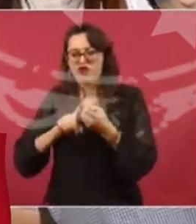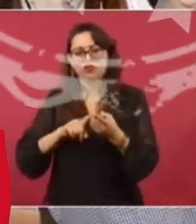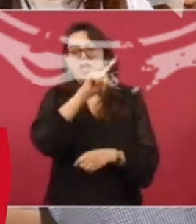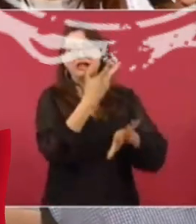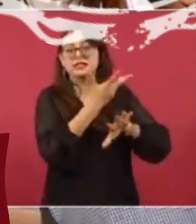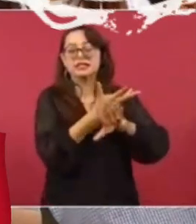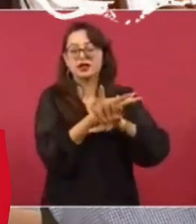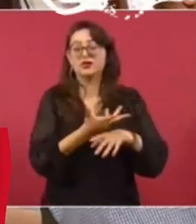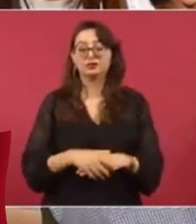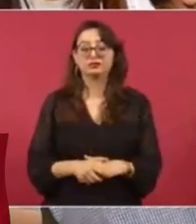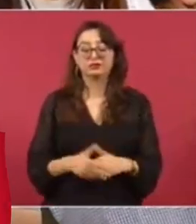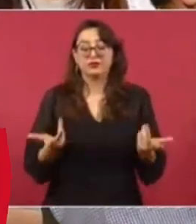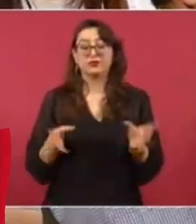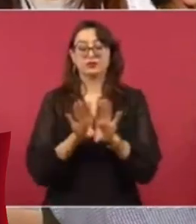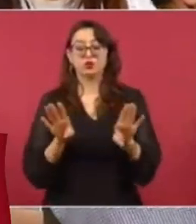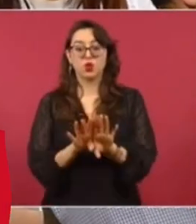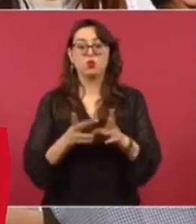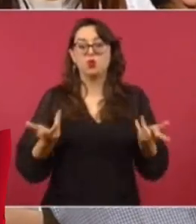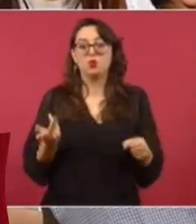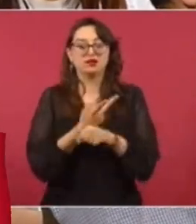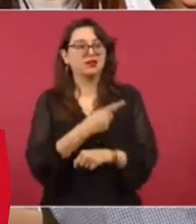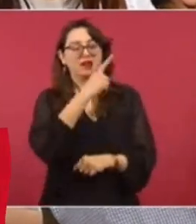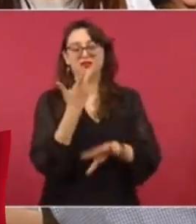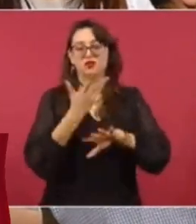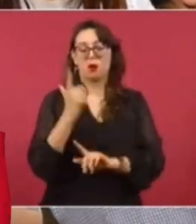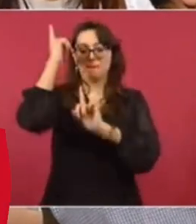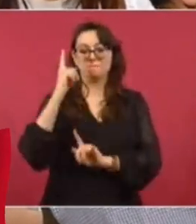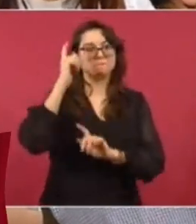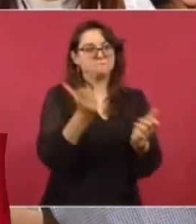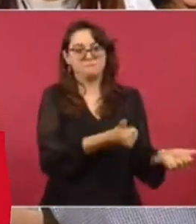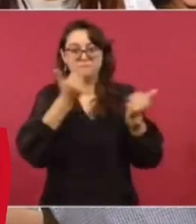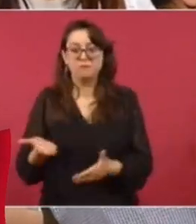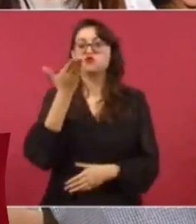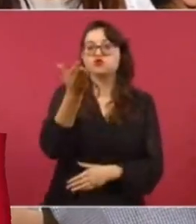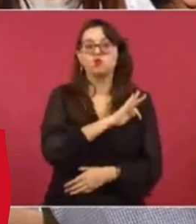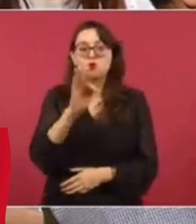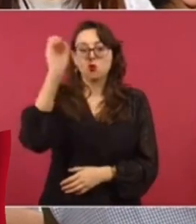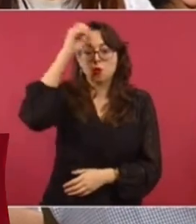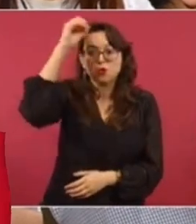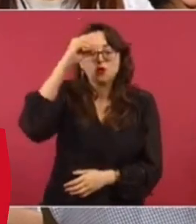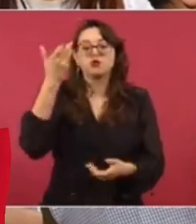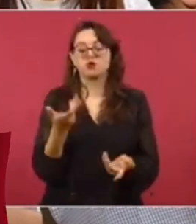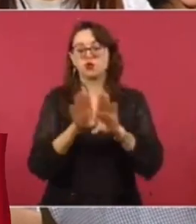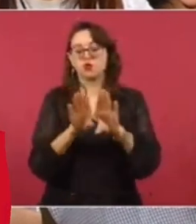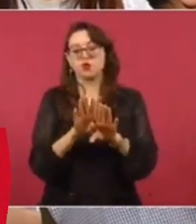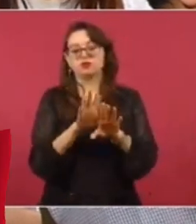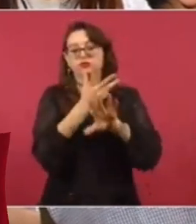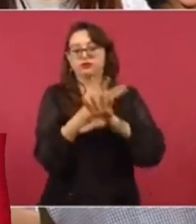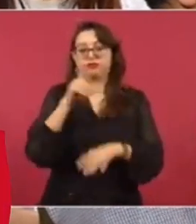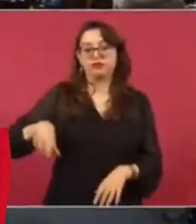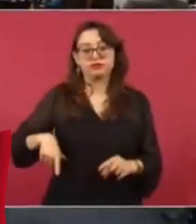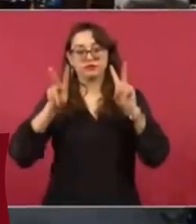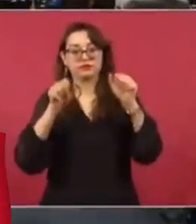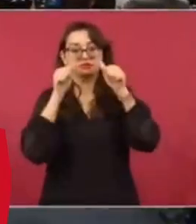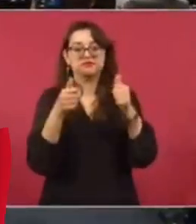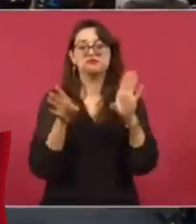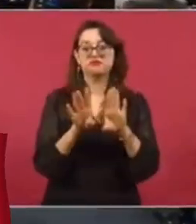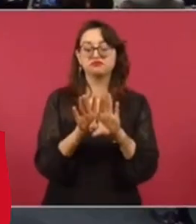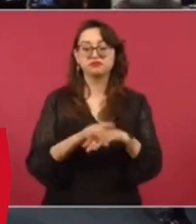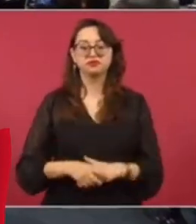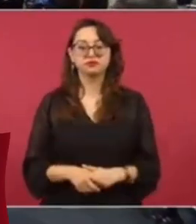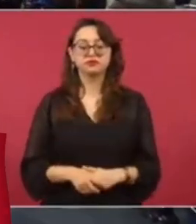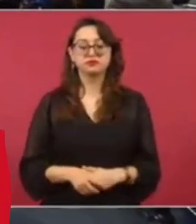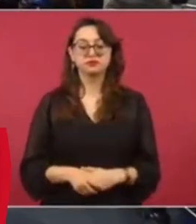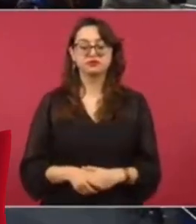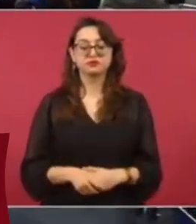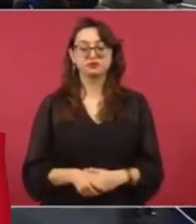puedes hablar de el impacto del tráfico de armas desde Estados Unidos a México ha tenido sobre el pueblo mexicano y qué debería hacer el gobierno de Estados Unidos para abordar eso bueno ya hay